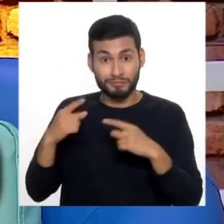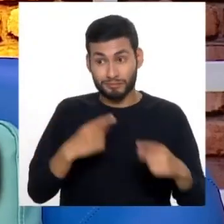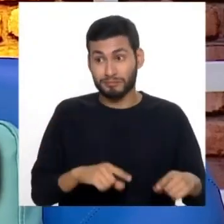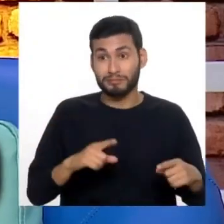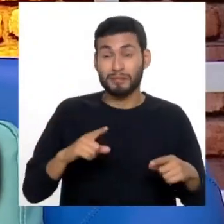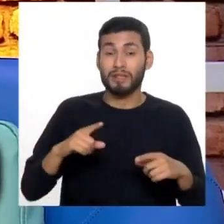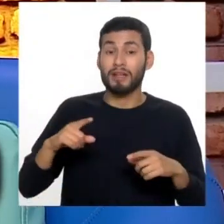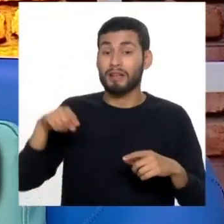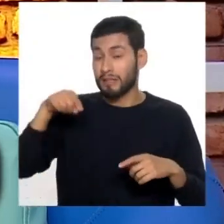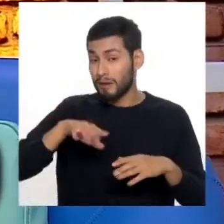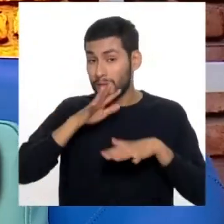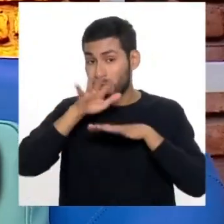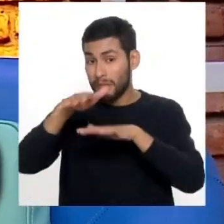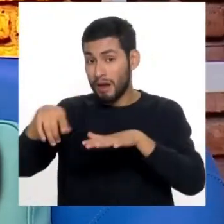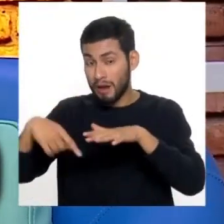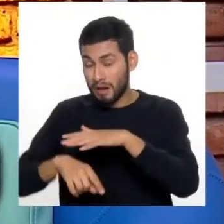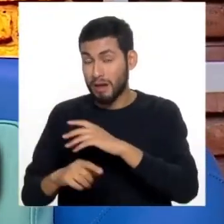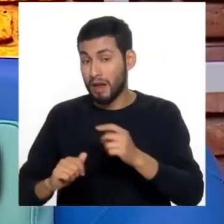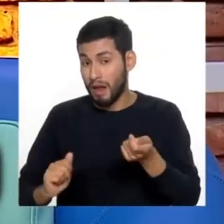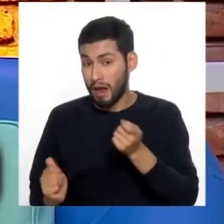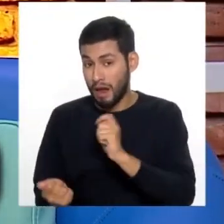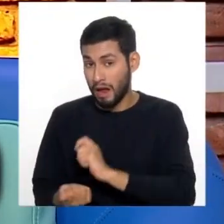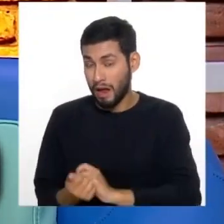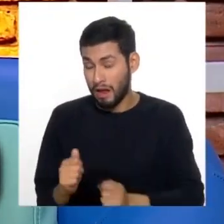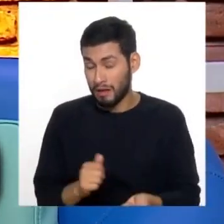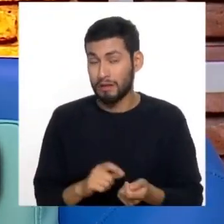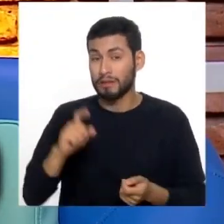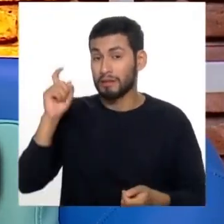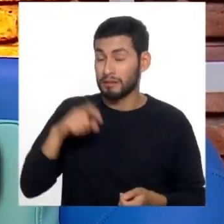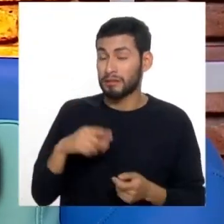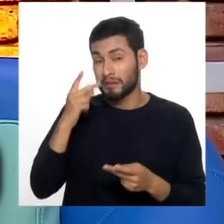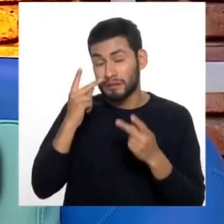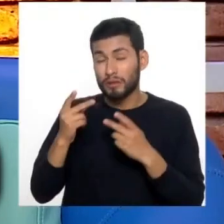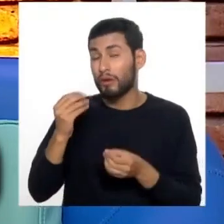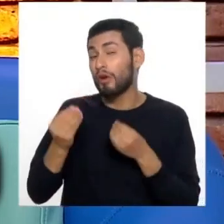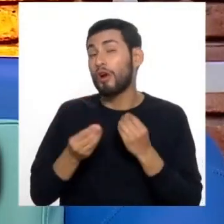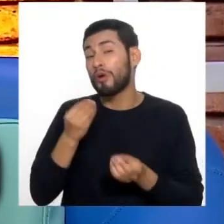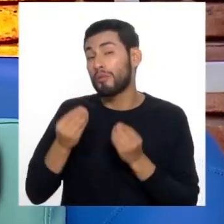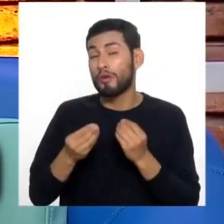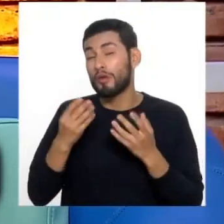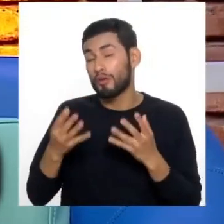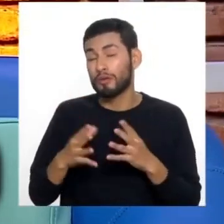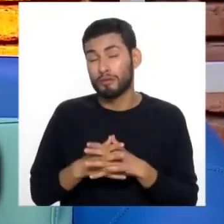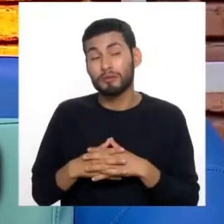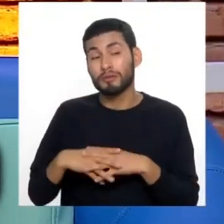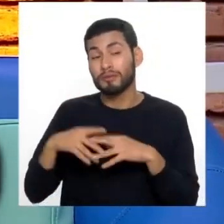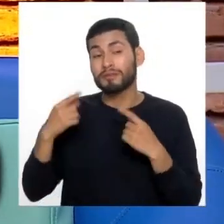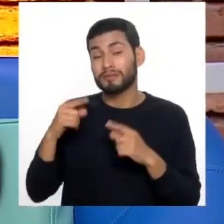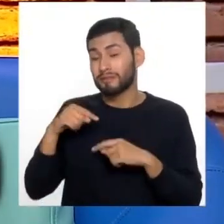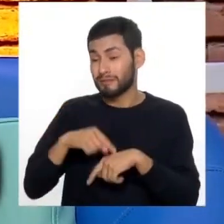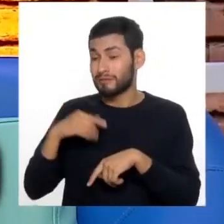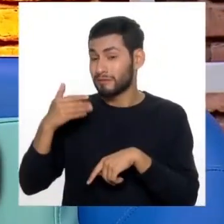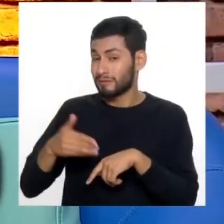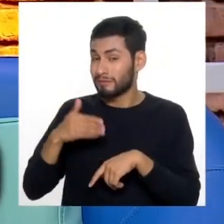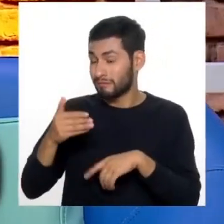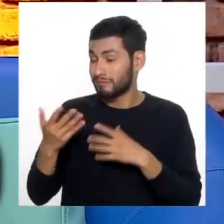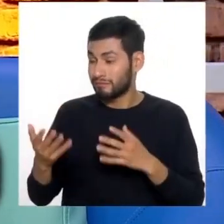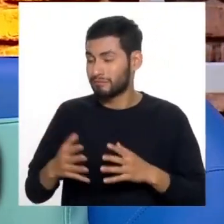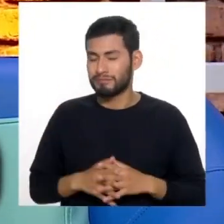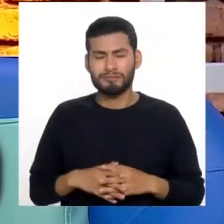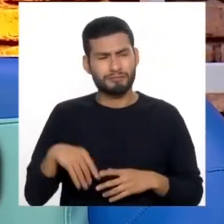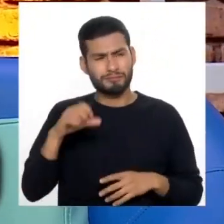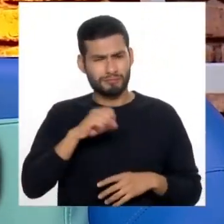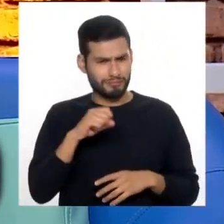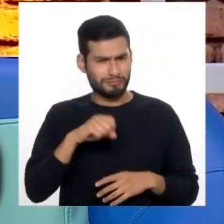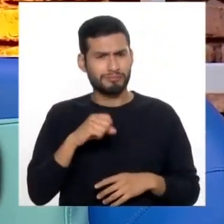afuera, allá abajo, adentro, también está cambiando y tenemos que ir viendo cómo nos va marcando la pauta de alguna manera. Sin duda